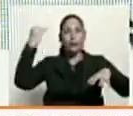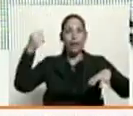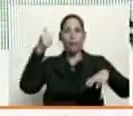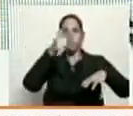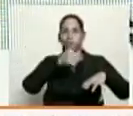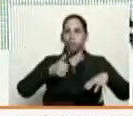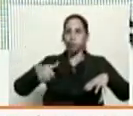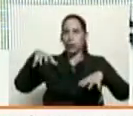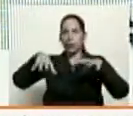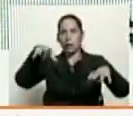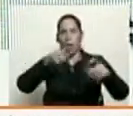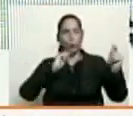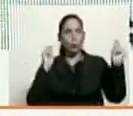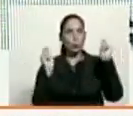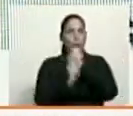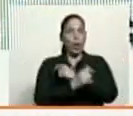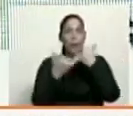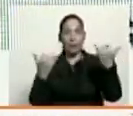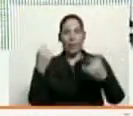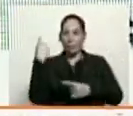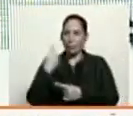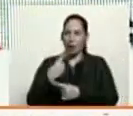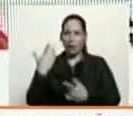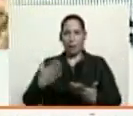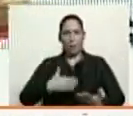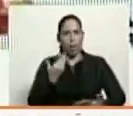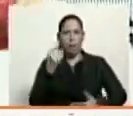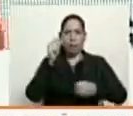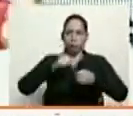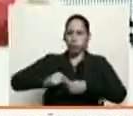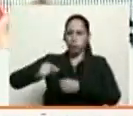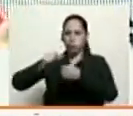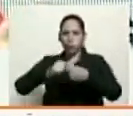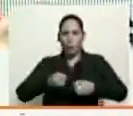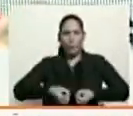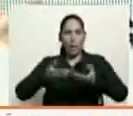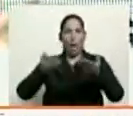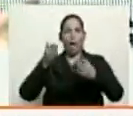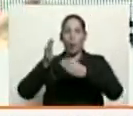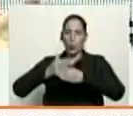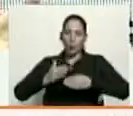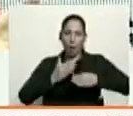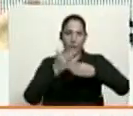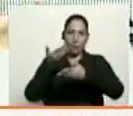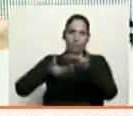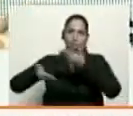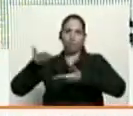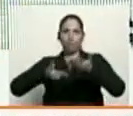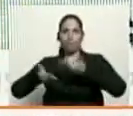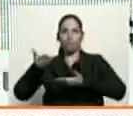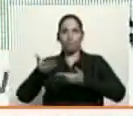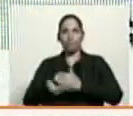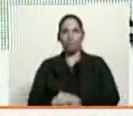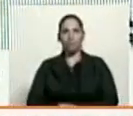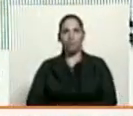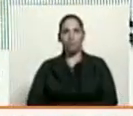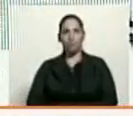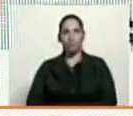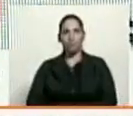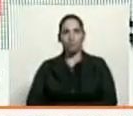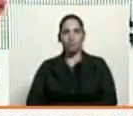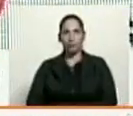se transforme en esto y que la gente pueda ir aportando su semilla. ¿Para qué? Para compartir. Para